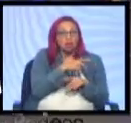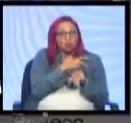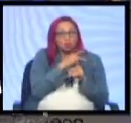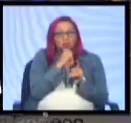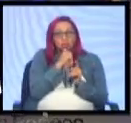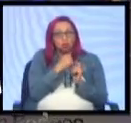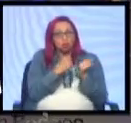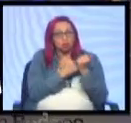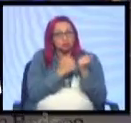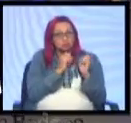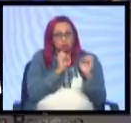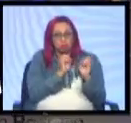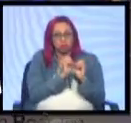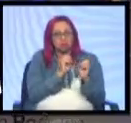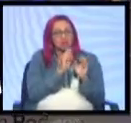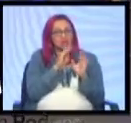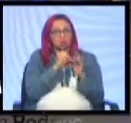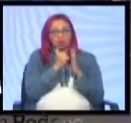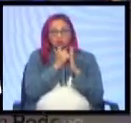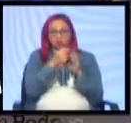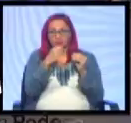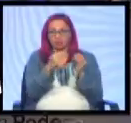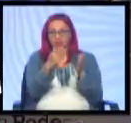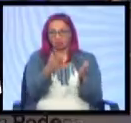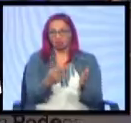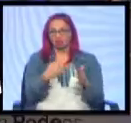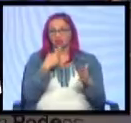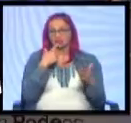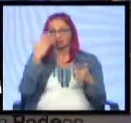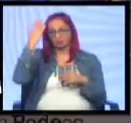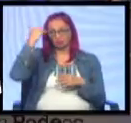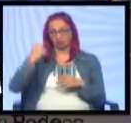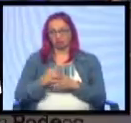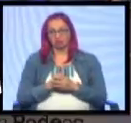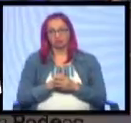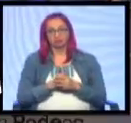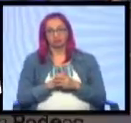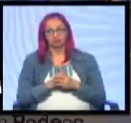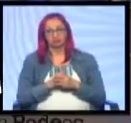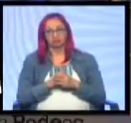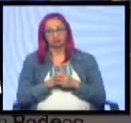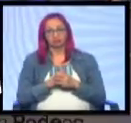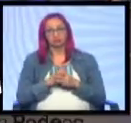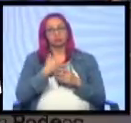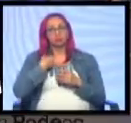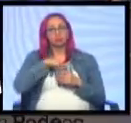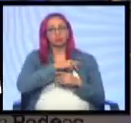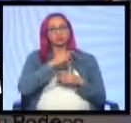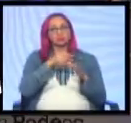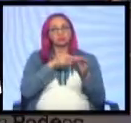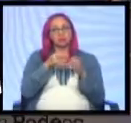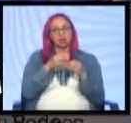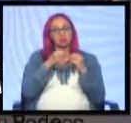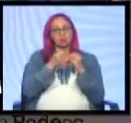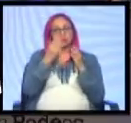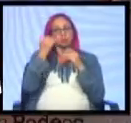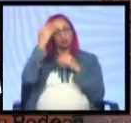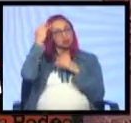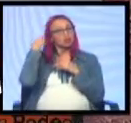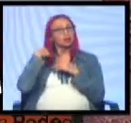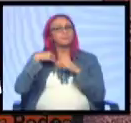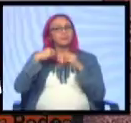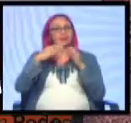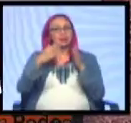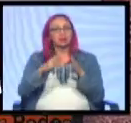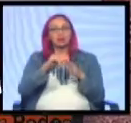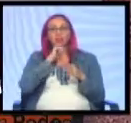no responde y no ayuda al vendedor. Dice, ¿por qué? Porque lo hemos explicado mucho, porque los